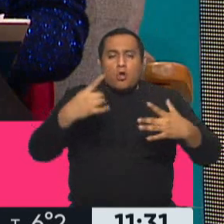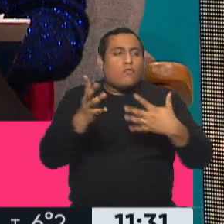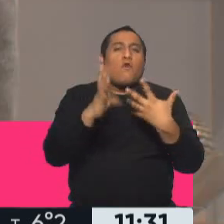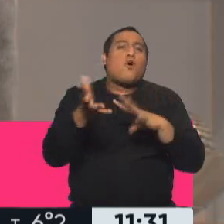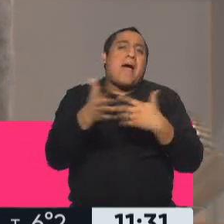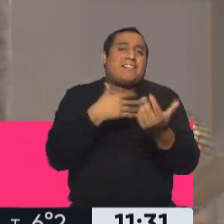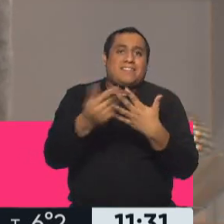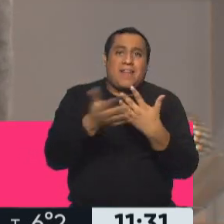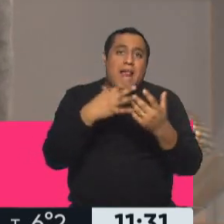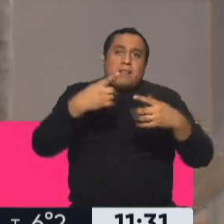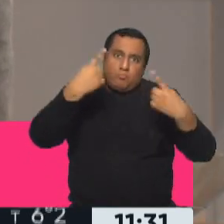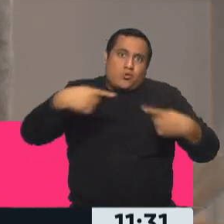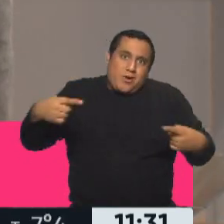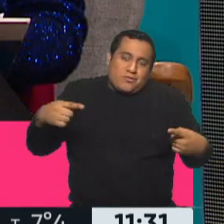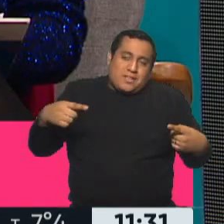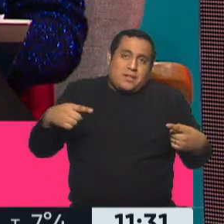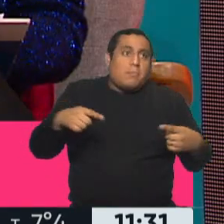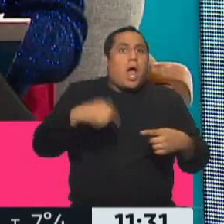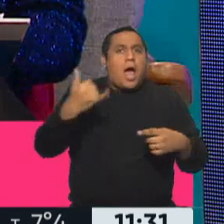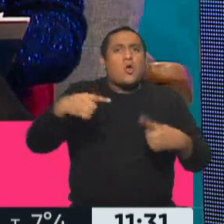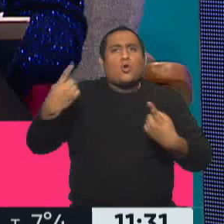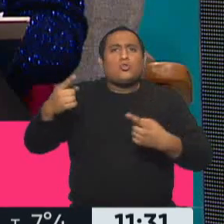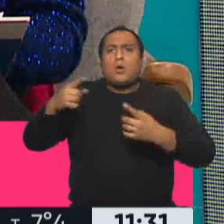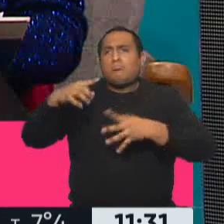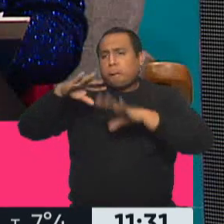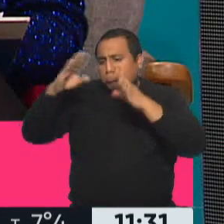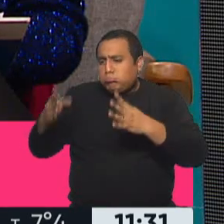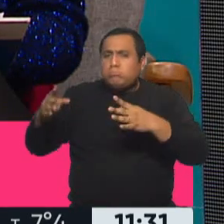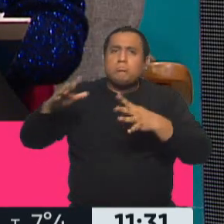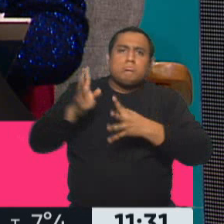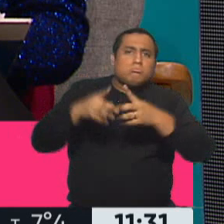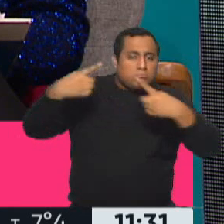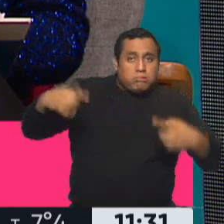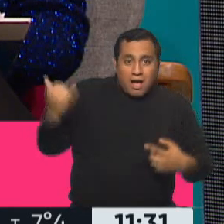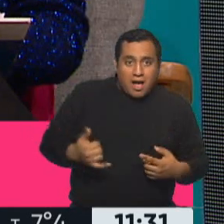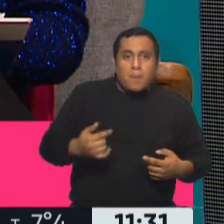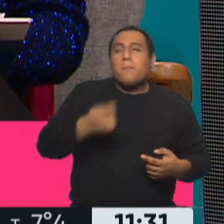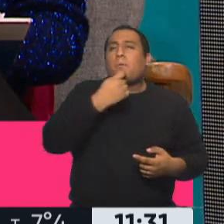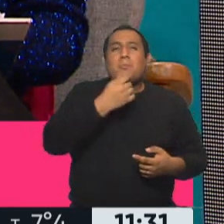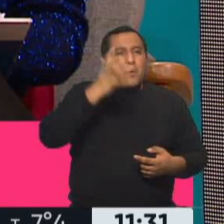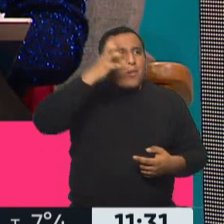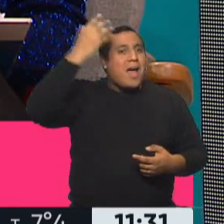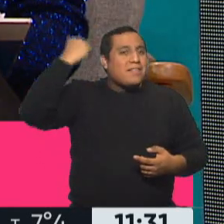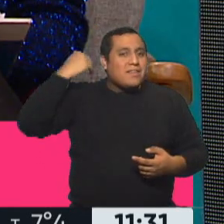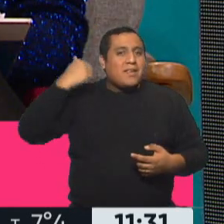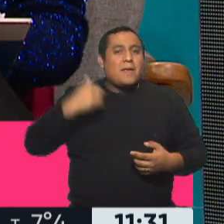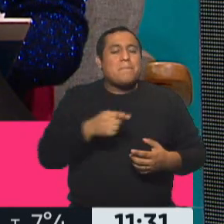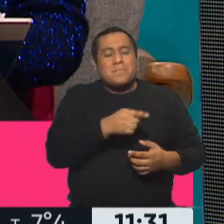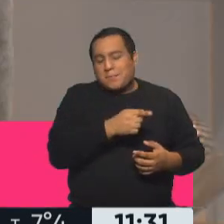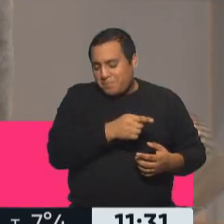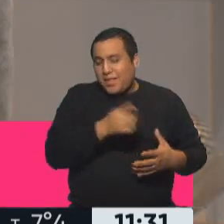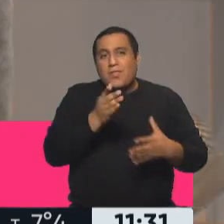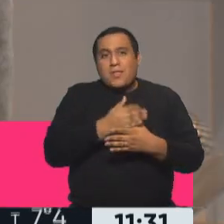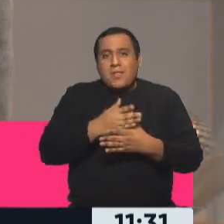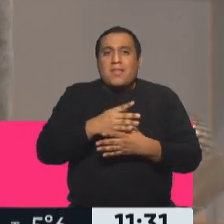artesanal, manual. Claro, sí. Pero digo, hay aparatologías, hemos visto, me acuerdo cuando irrumpió este que fue novio de David Copperfield.